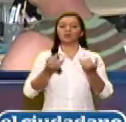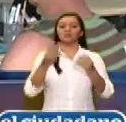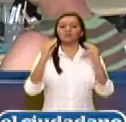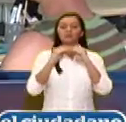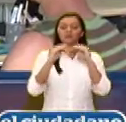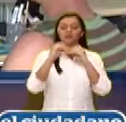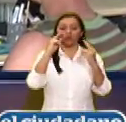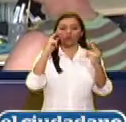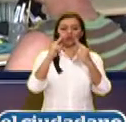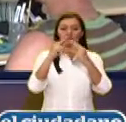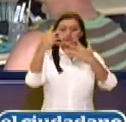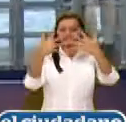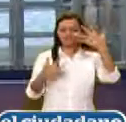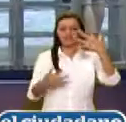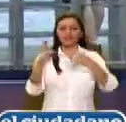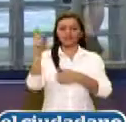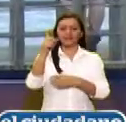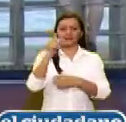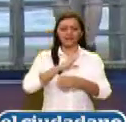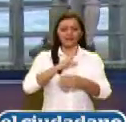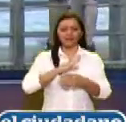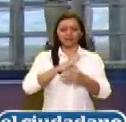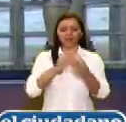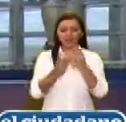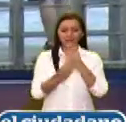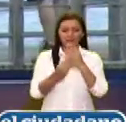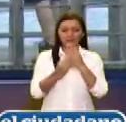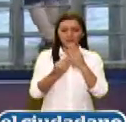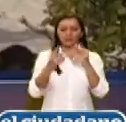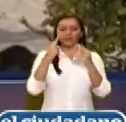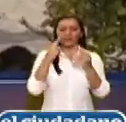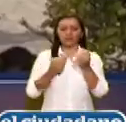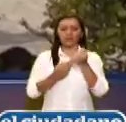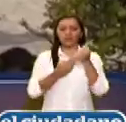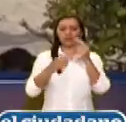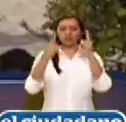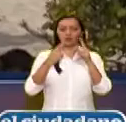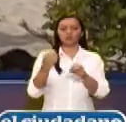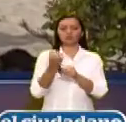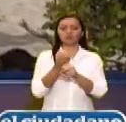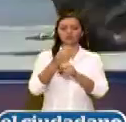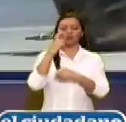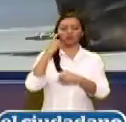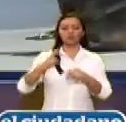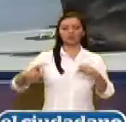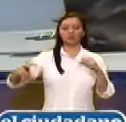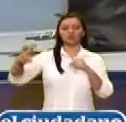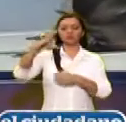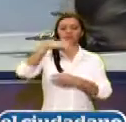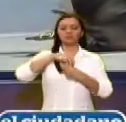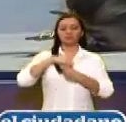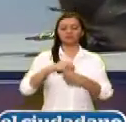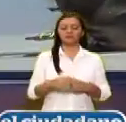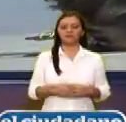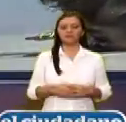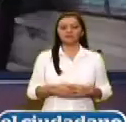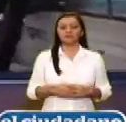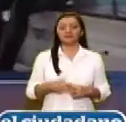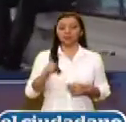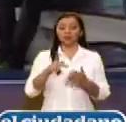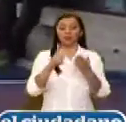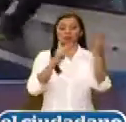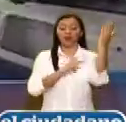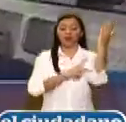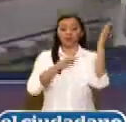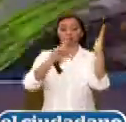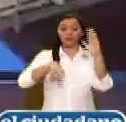conocimientos técnicos habilidades y destrezas del talento humano que elabora en el sector turístico de esta región el programa